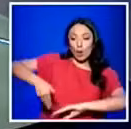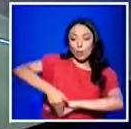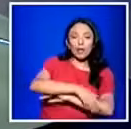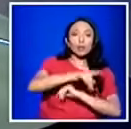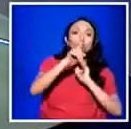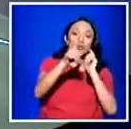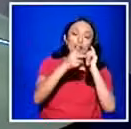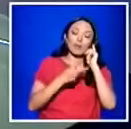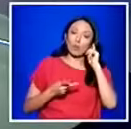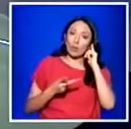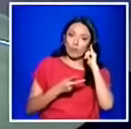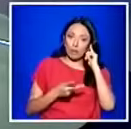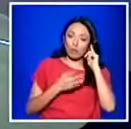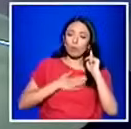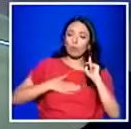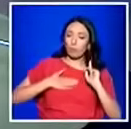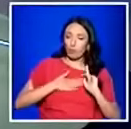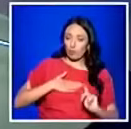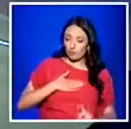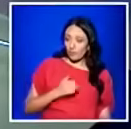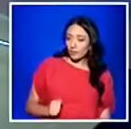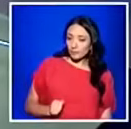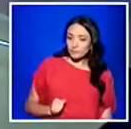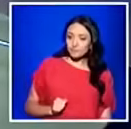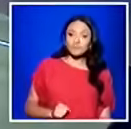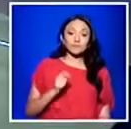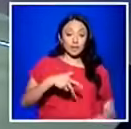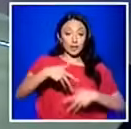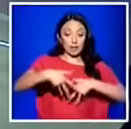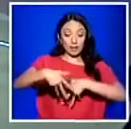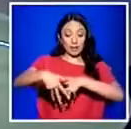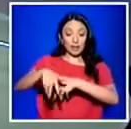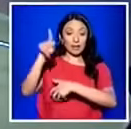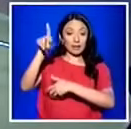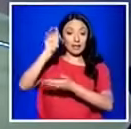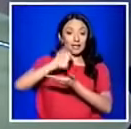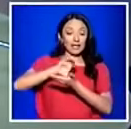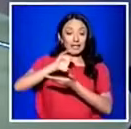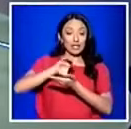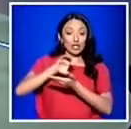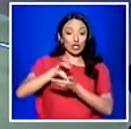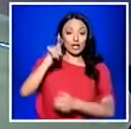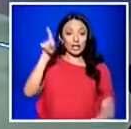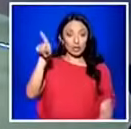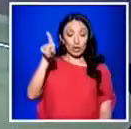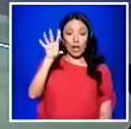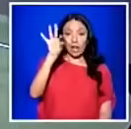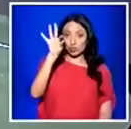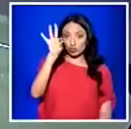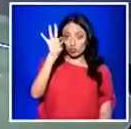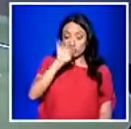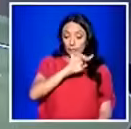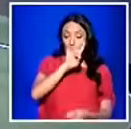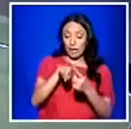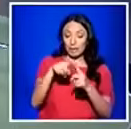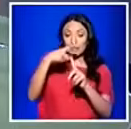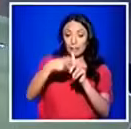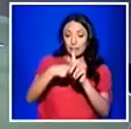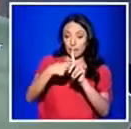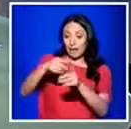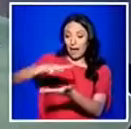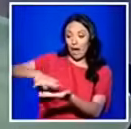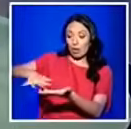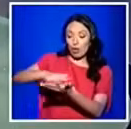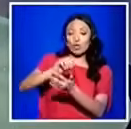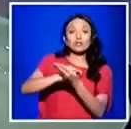tome precaución. Recuerden que también está el desfile que está en el centro de Quito y va hacia el mercado de San Juan, así que